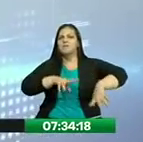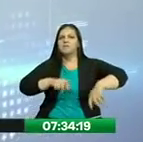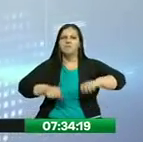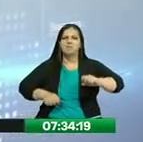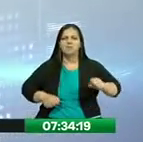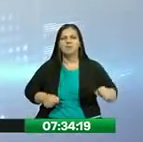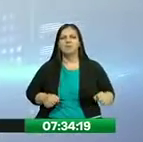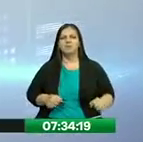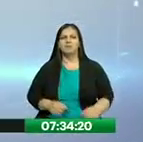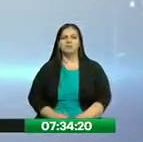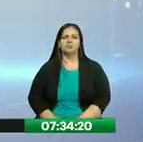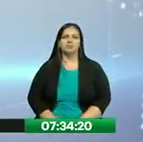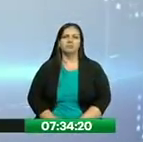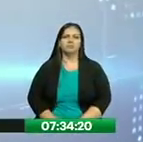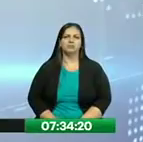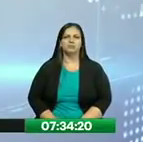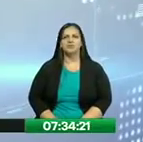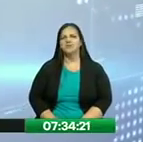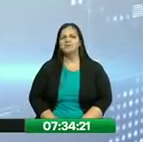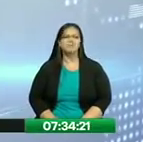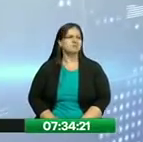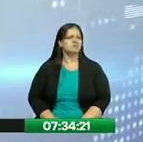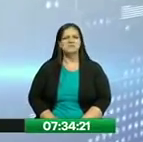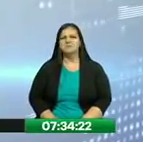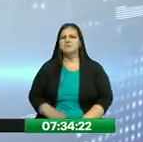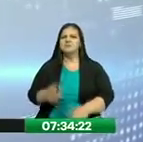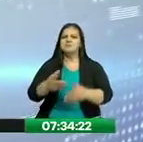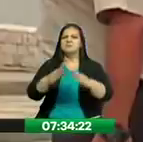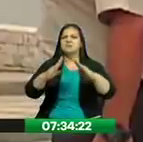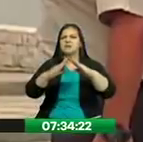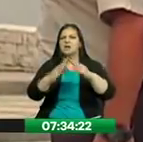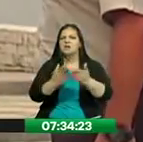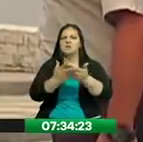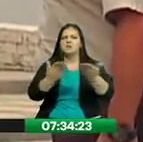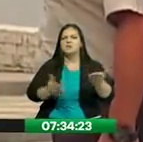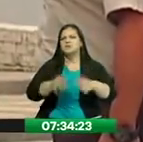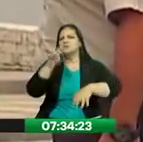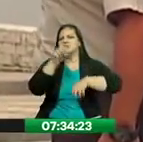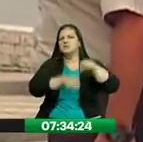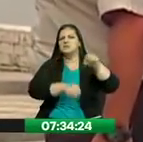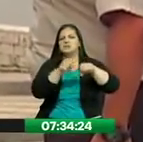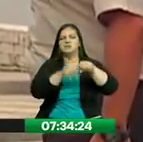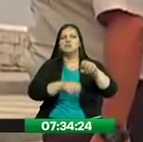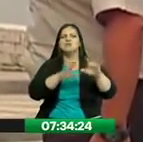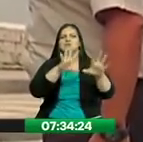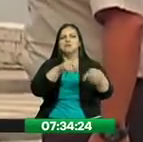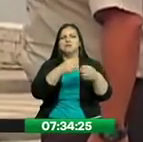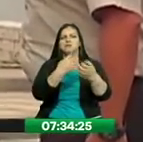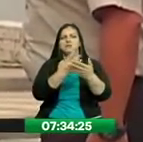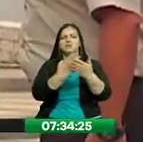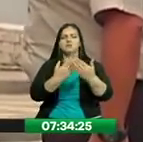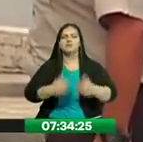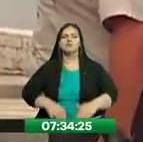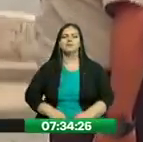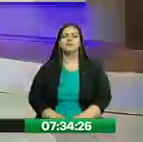entre ellos robo y ataque a la propiedad privada. Informó Jorge